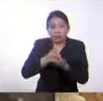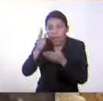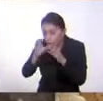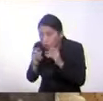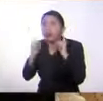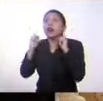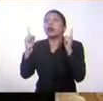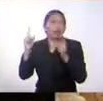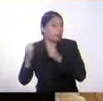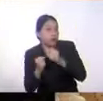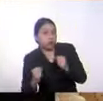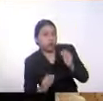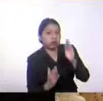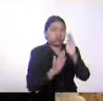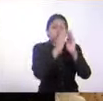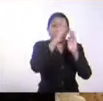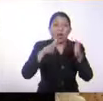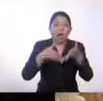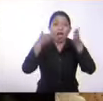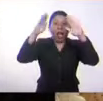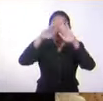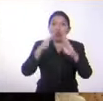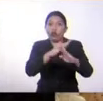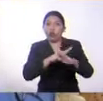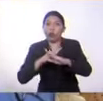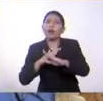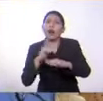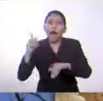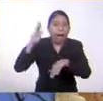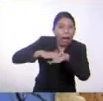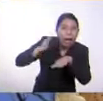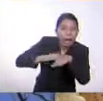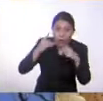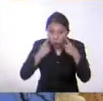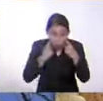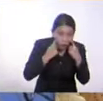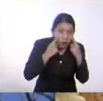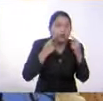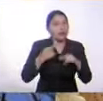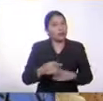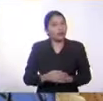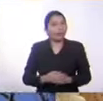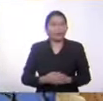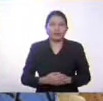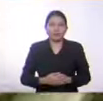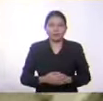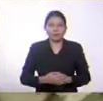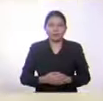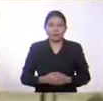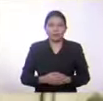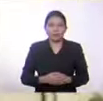a protegerse. ¡Wow! ¡Corran! ¡Sí, sí! ¡Corran, corran!